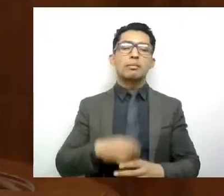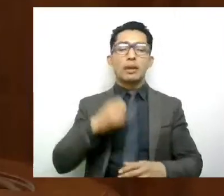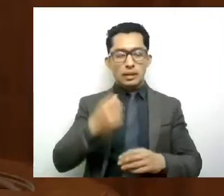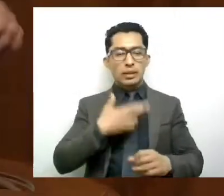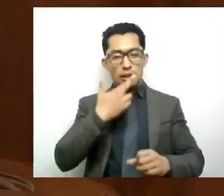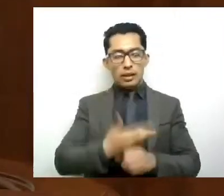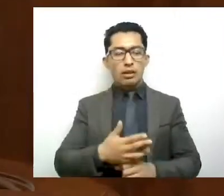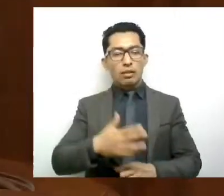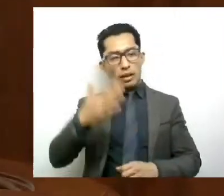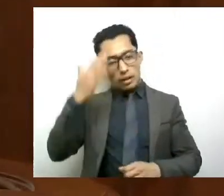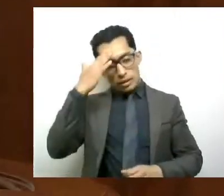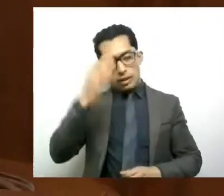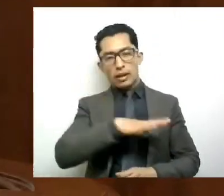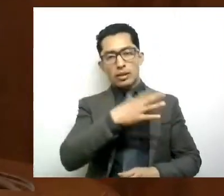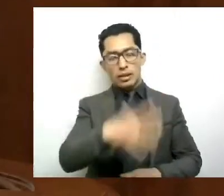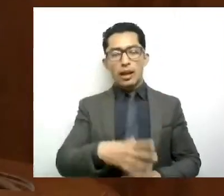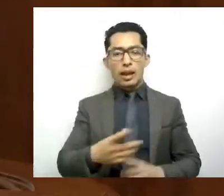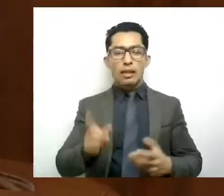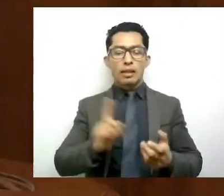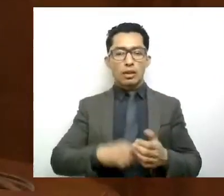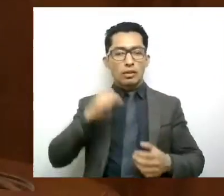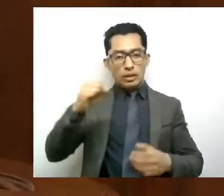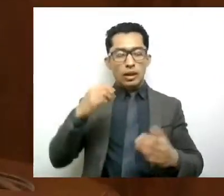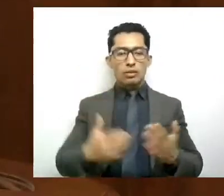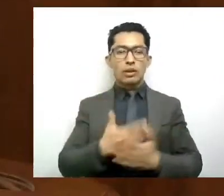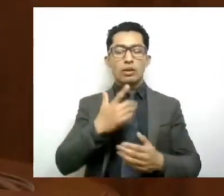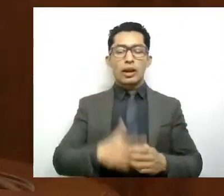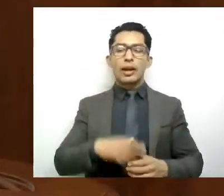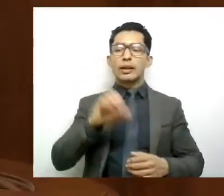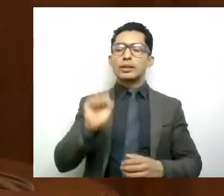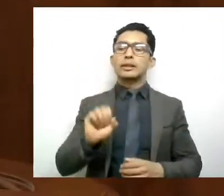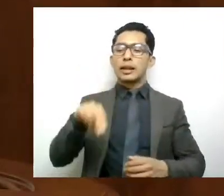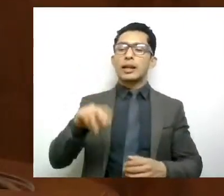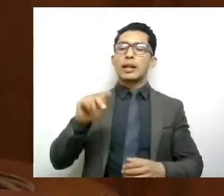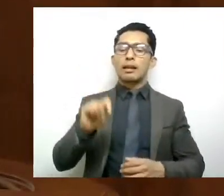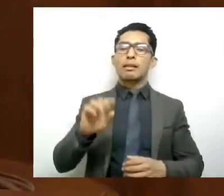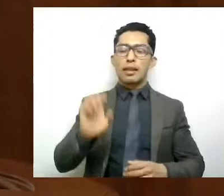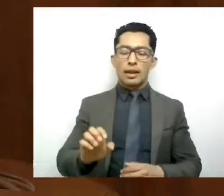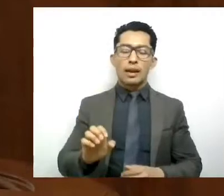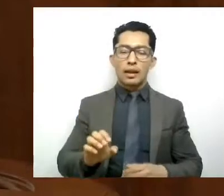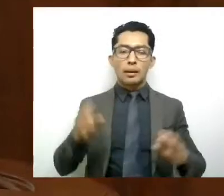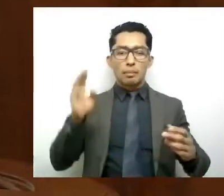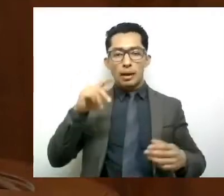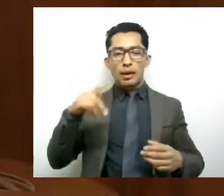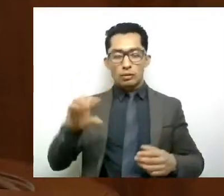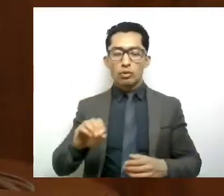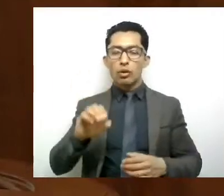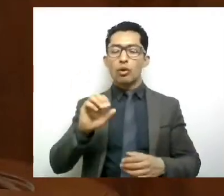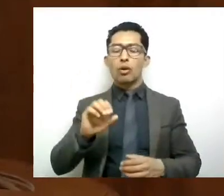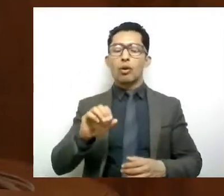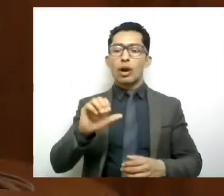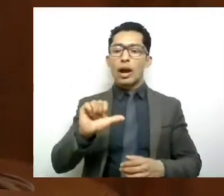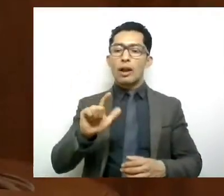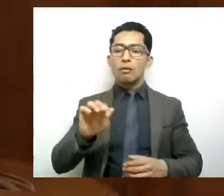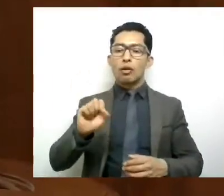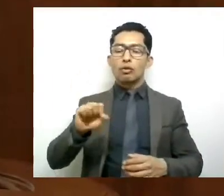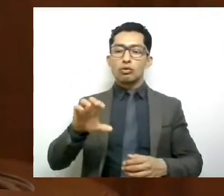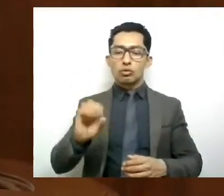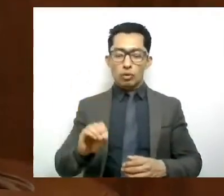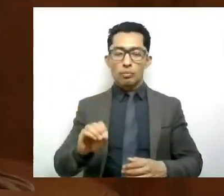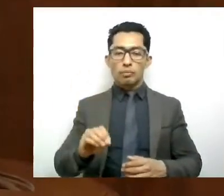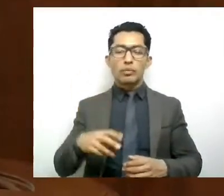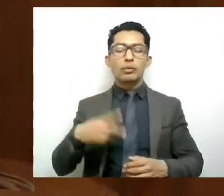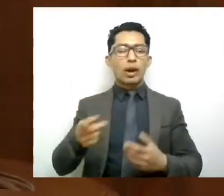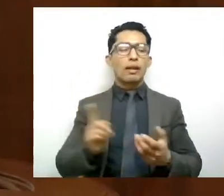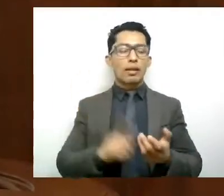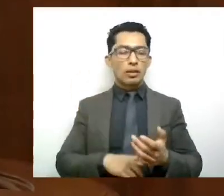general del Sindicato Nacional de Trabajadores de la Educación, el maestro Alfonso Cepeda Salas, en un ejercicio que realizaron todos